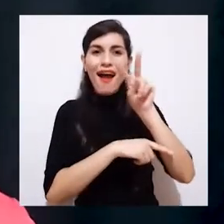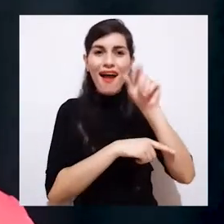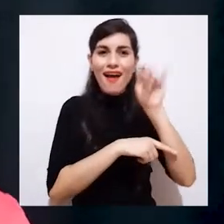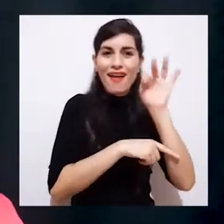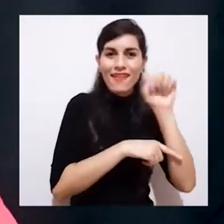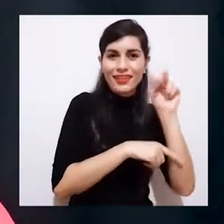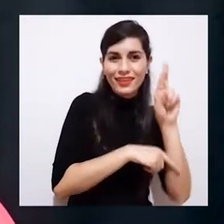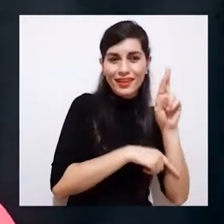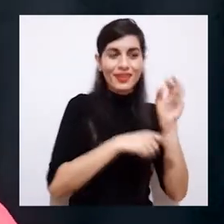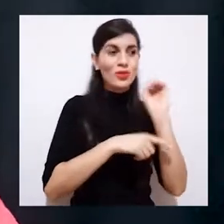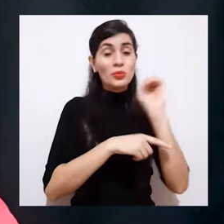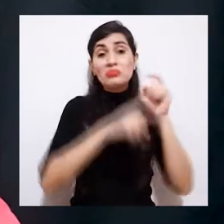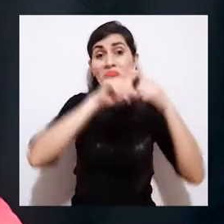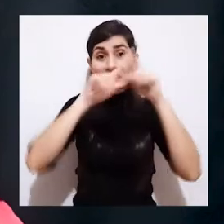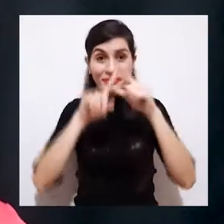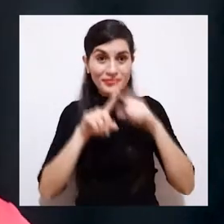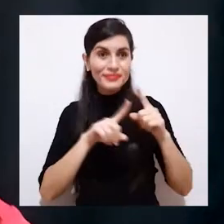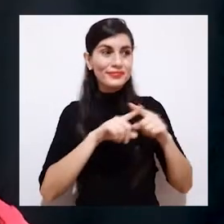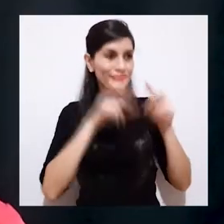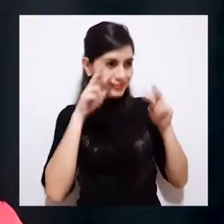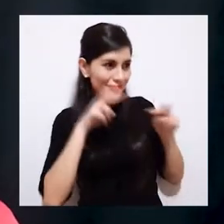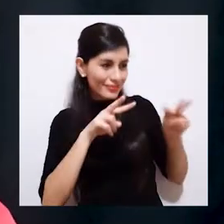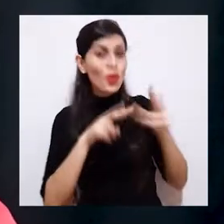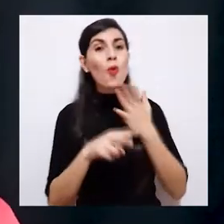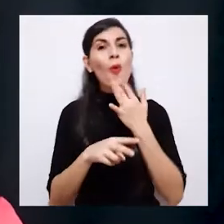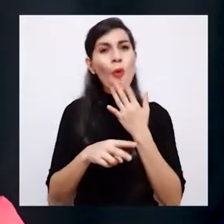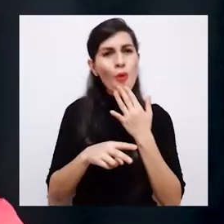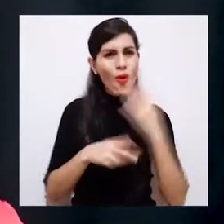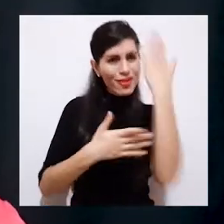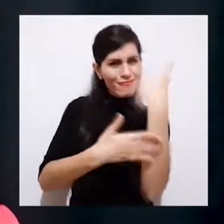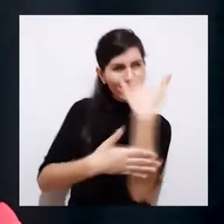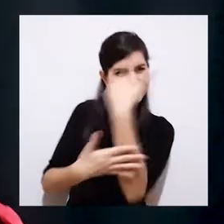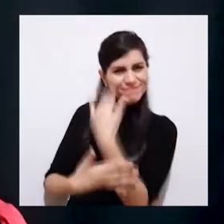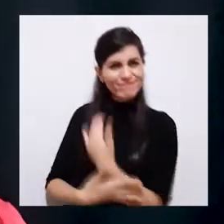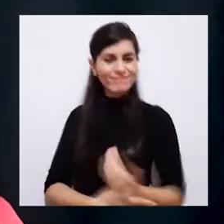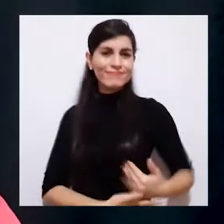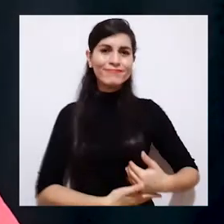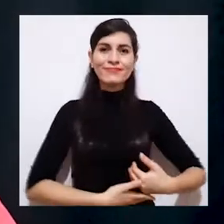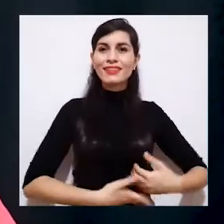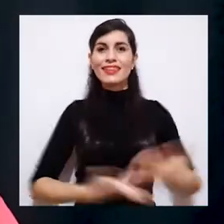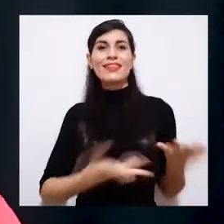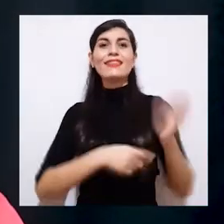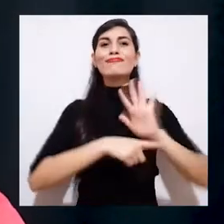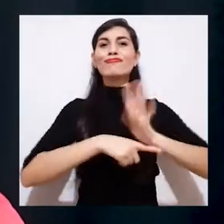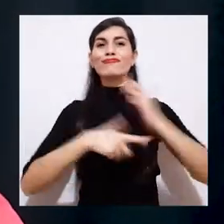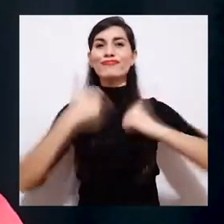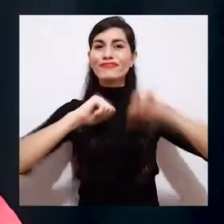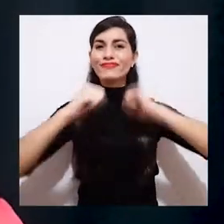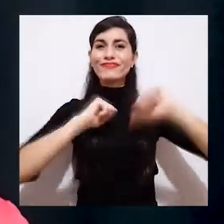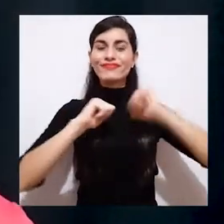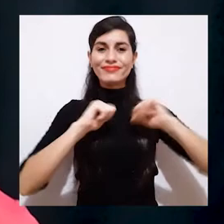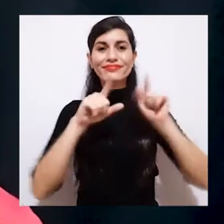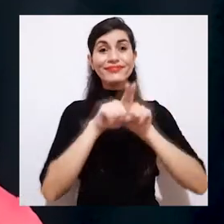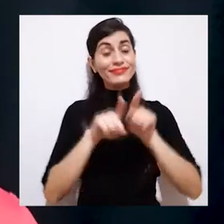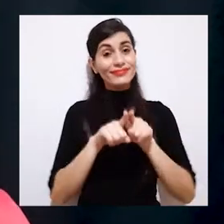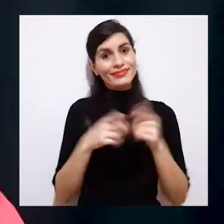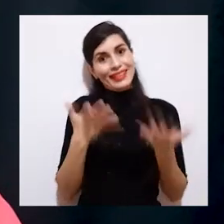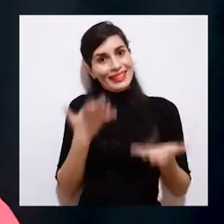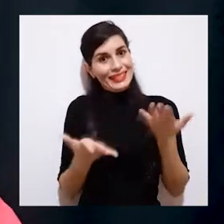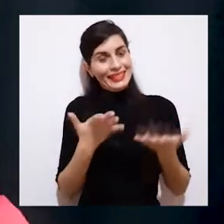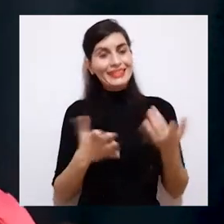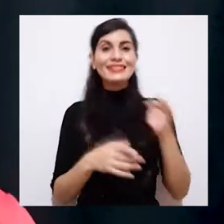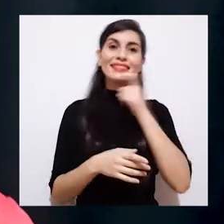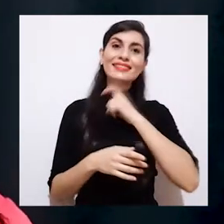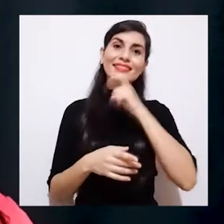día contándoles el montón de películas en las cuales se utilizan estos efectos especiales y en las cuales nosotros hoy disfrutamos, y realmente que con todos estos efectos se nos hace